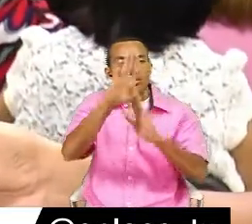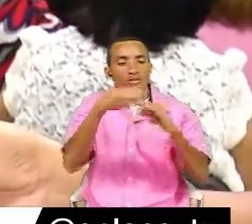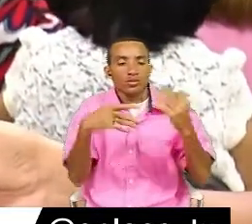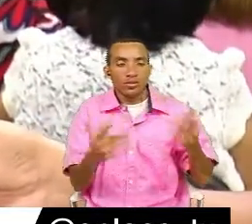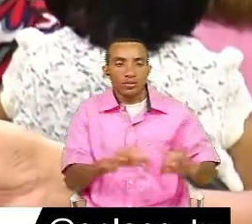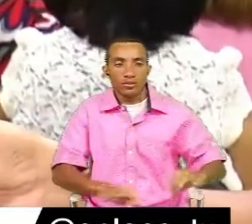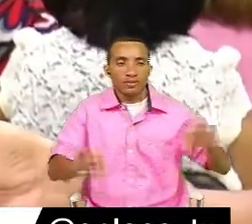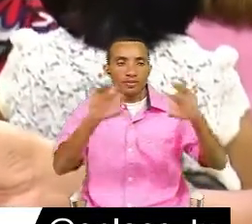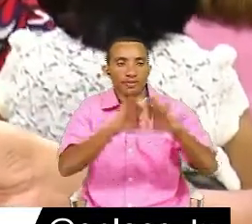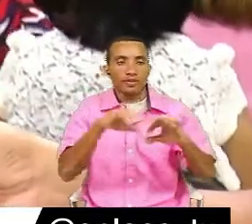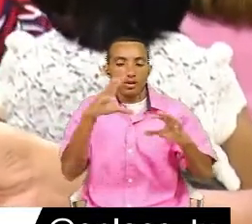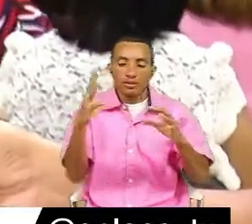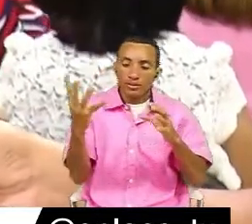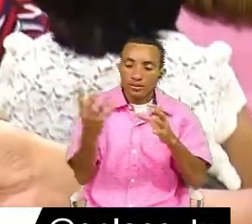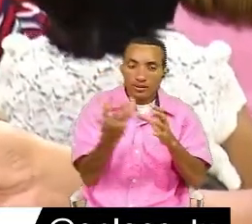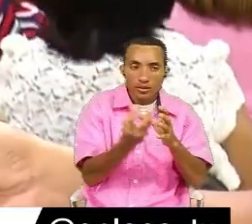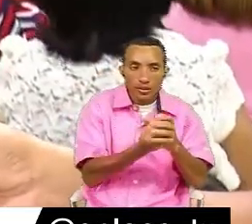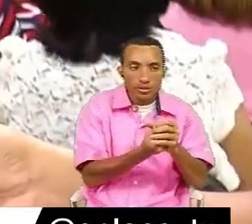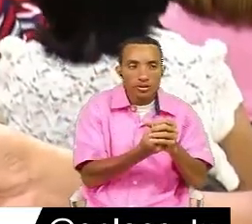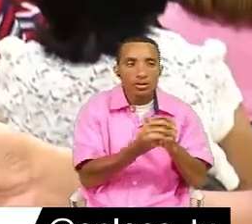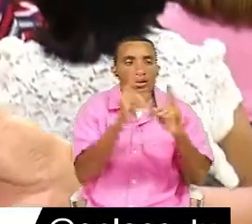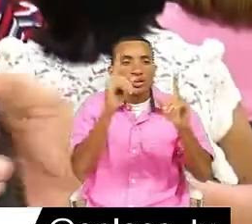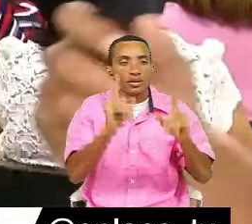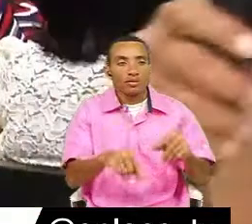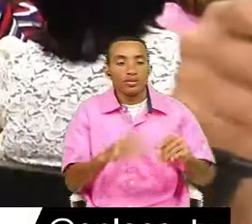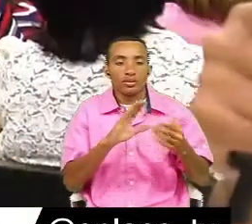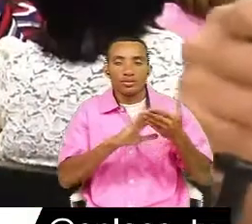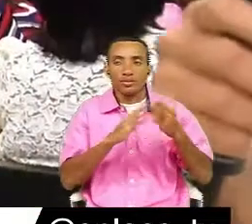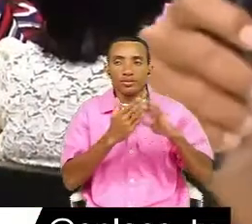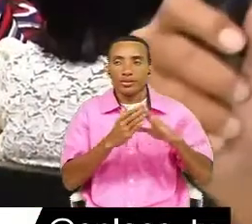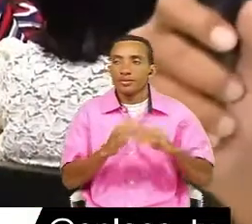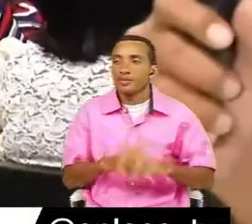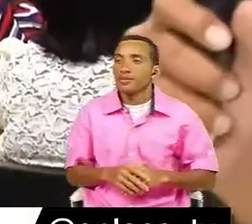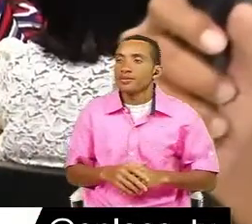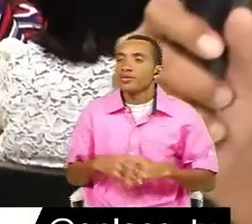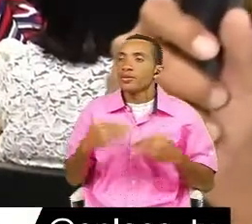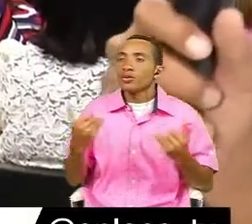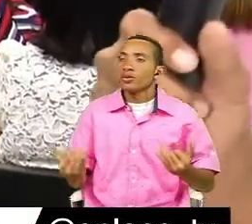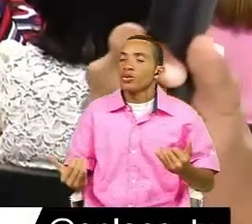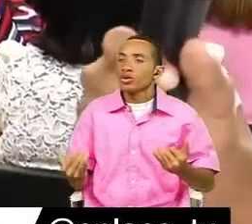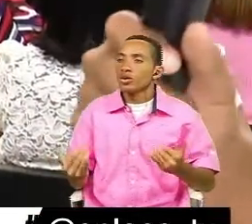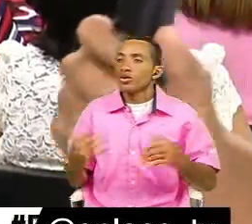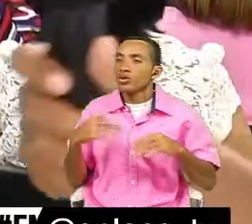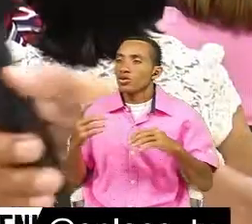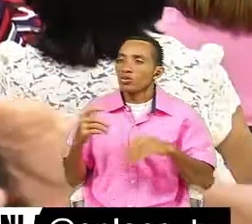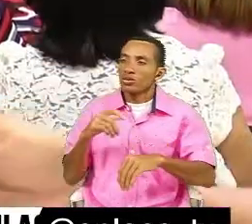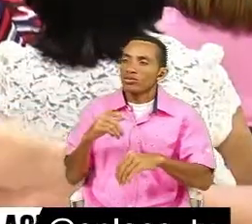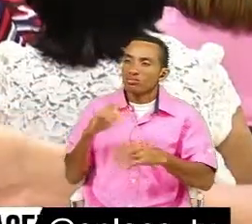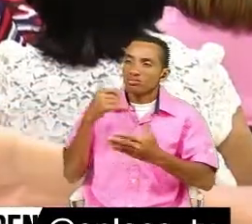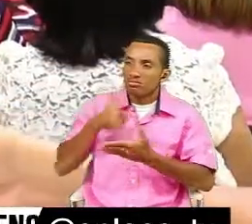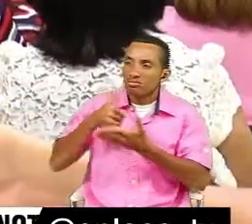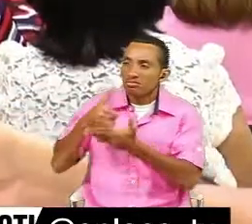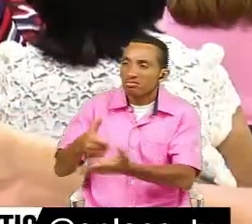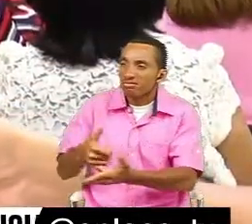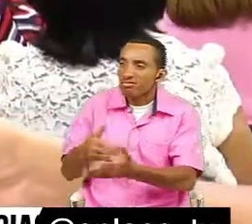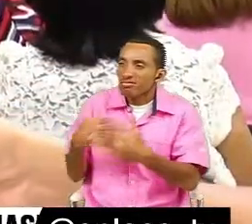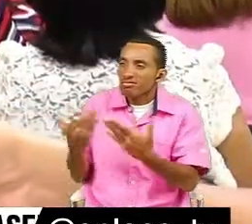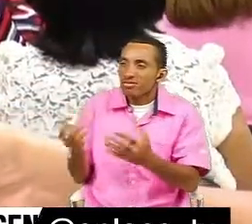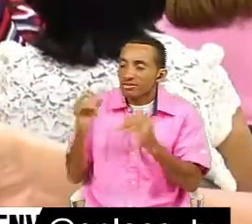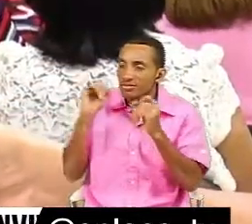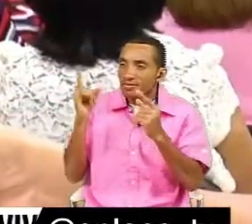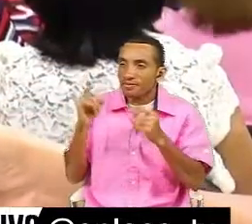es la inclusión para la obtención de la paz. ¿Cuántas ponencias hay en el día de hoy y a qué hora se premia? ¿Cómo va a ser eso? Se